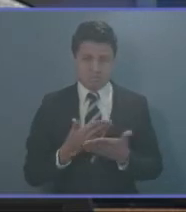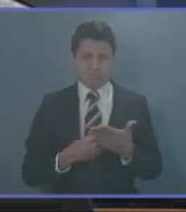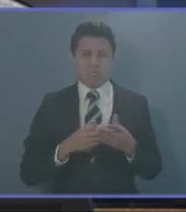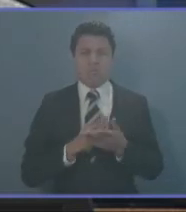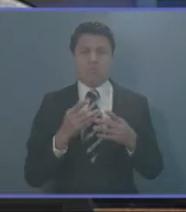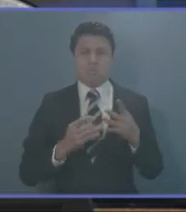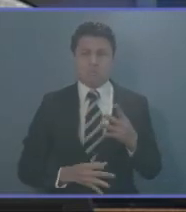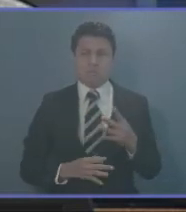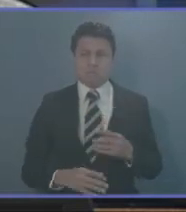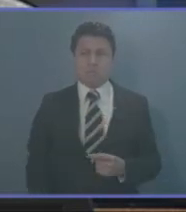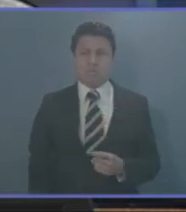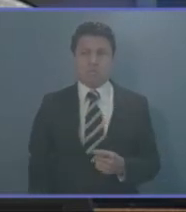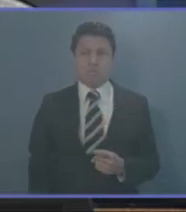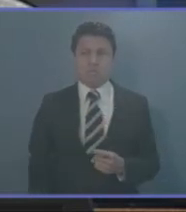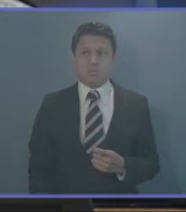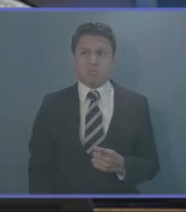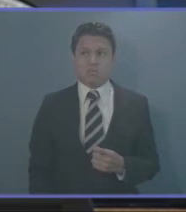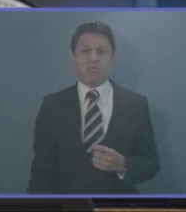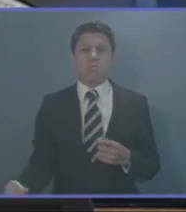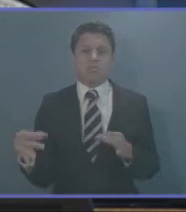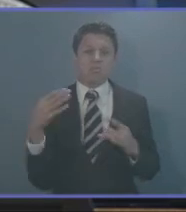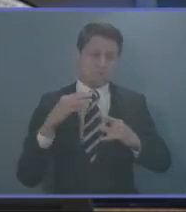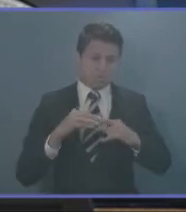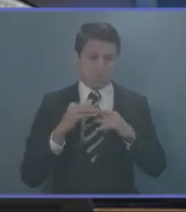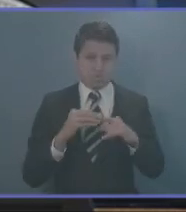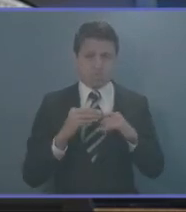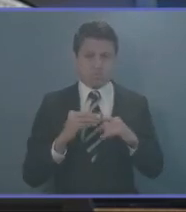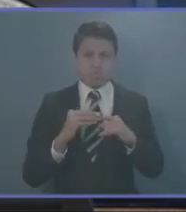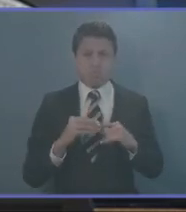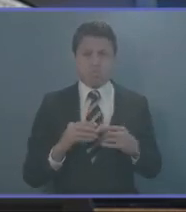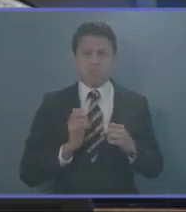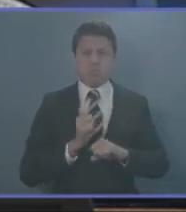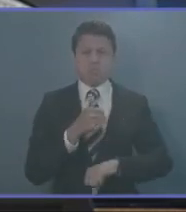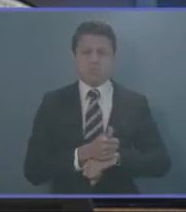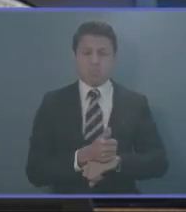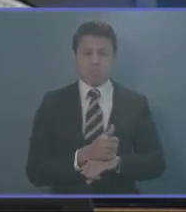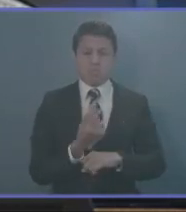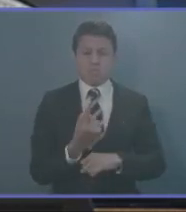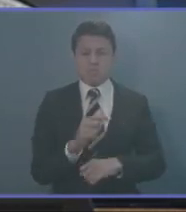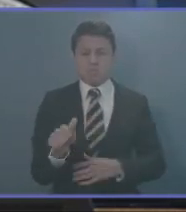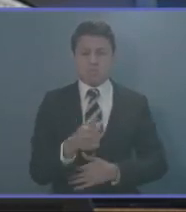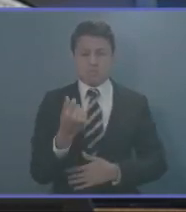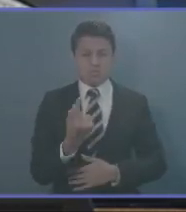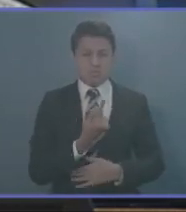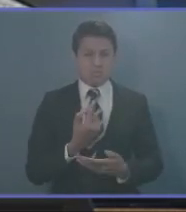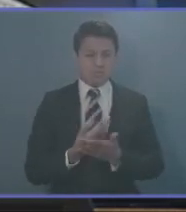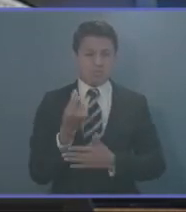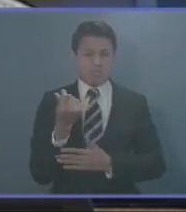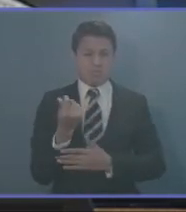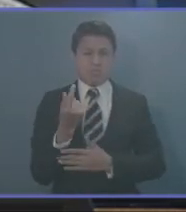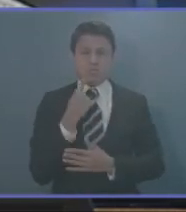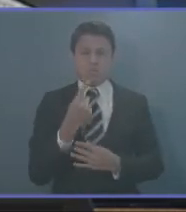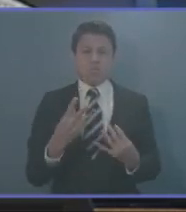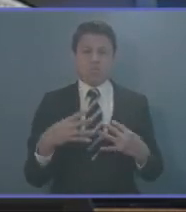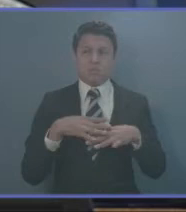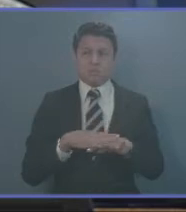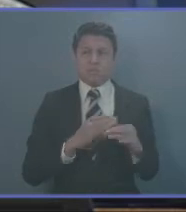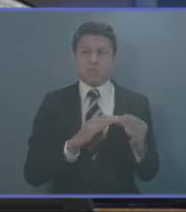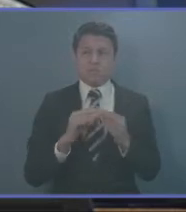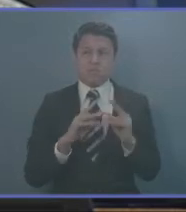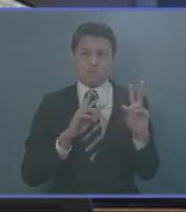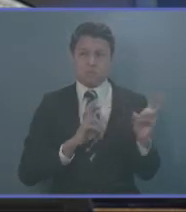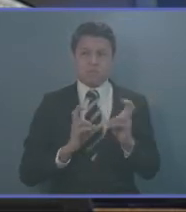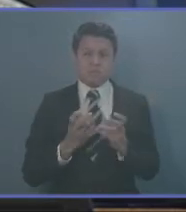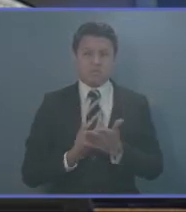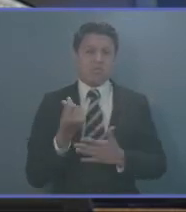leyes. Consideraciones especiales. A. La empresa que se dediquen a dos o más actividades económicas que pertenezcan a diferentes sectores